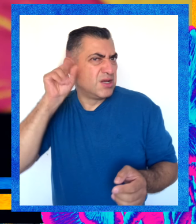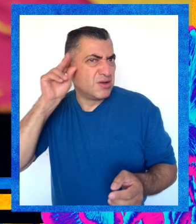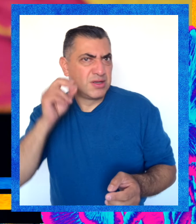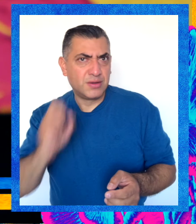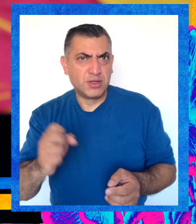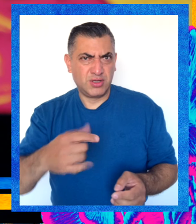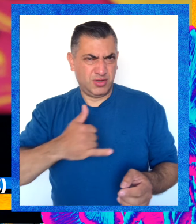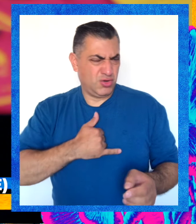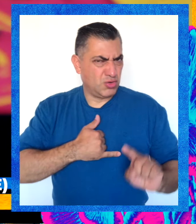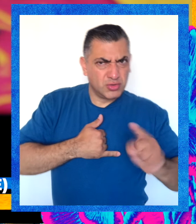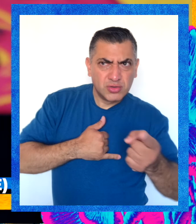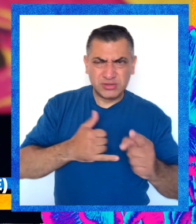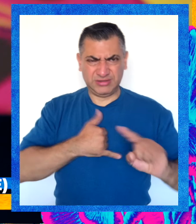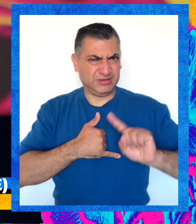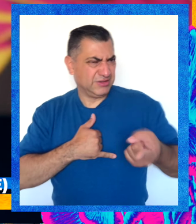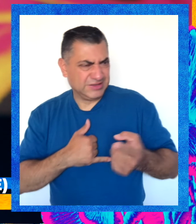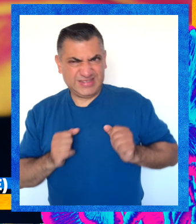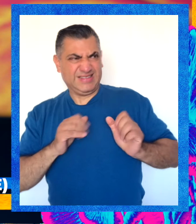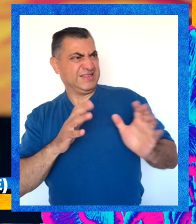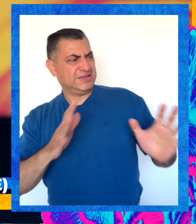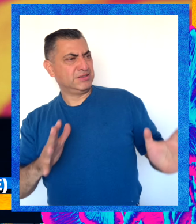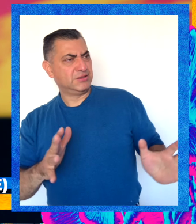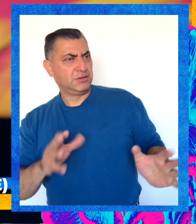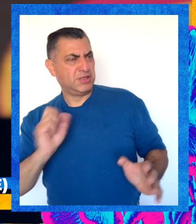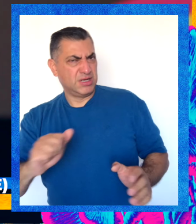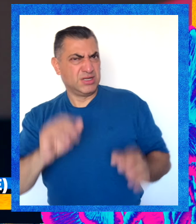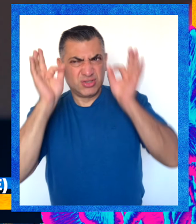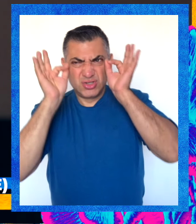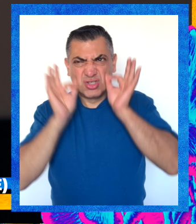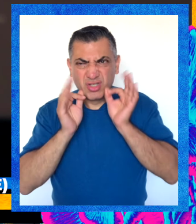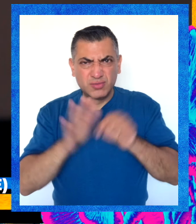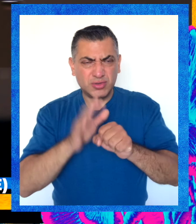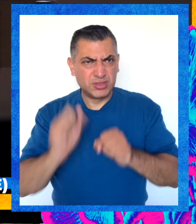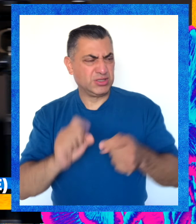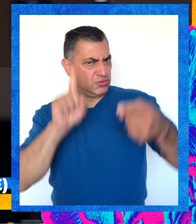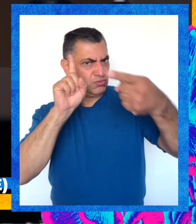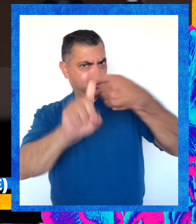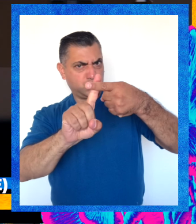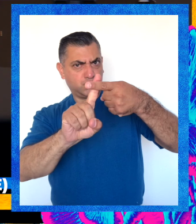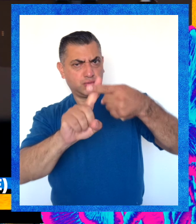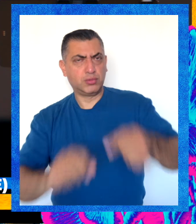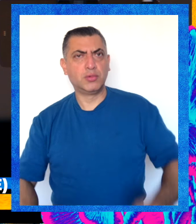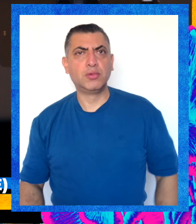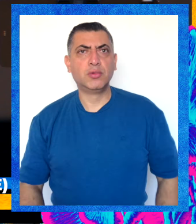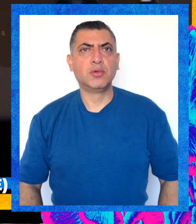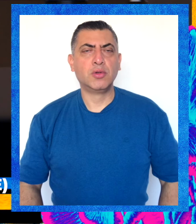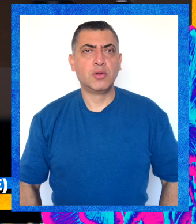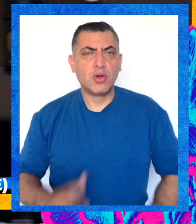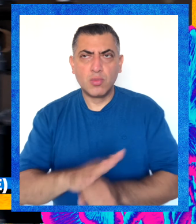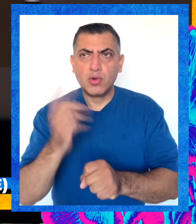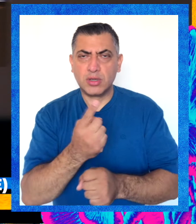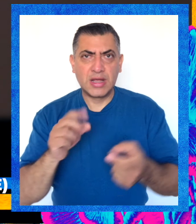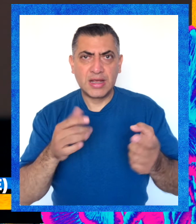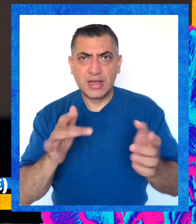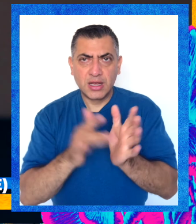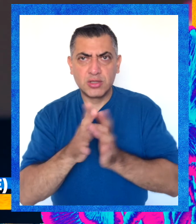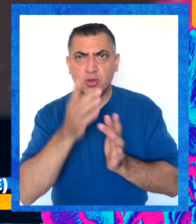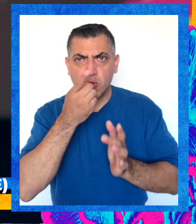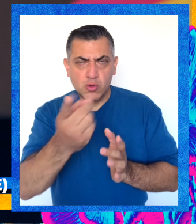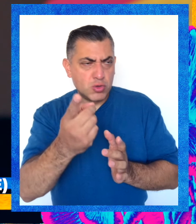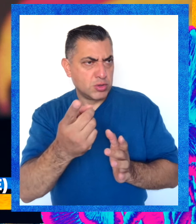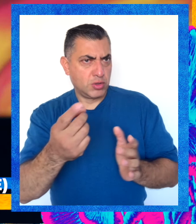soy yo soy yo soy saltaban de sus lugares esta fue una de las razones por las cuales paró en la cruz del calvario precisamente porque estaba jesús